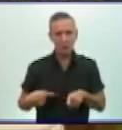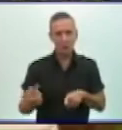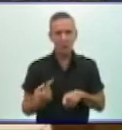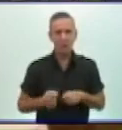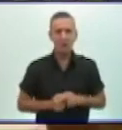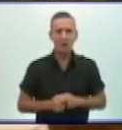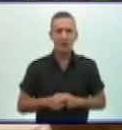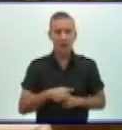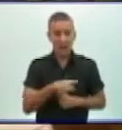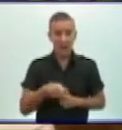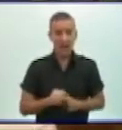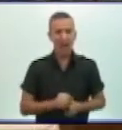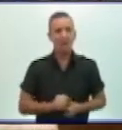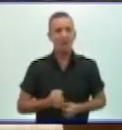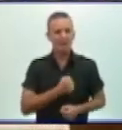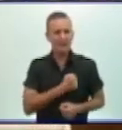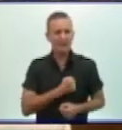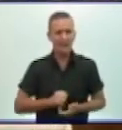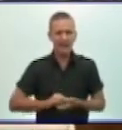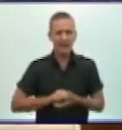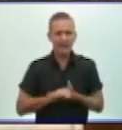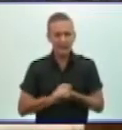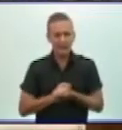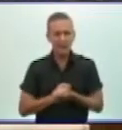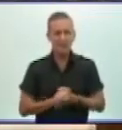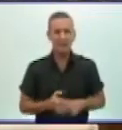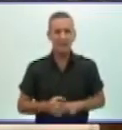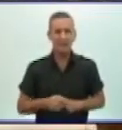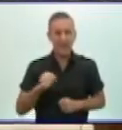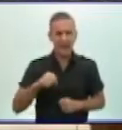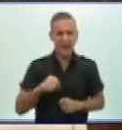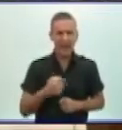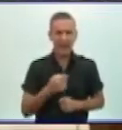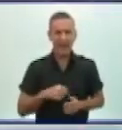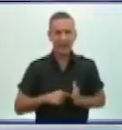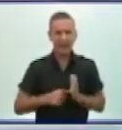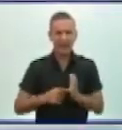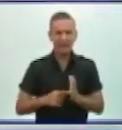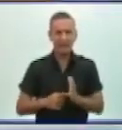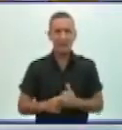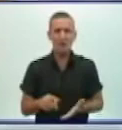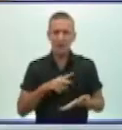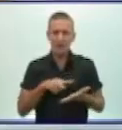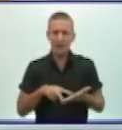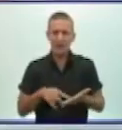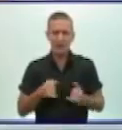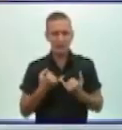ustedes, queridos amigos, les pido que no se vayan, porque ahora les va la sugerencia para la lectura independiente.